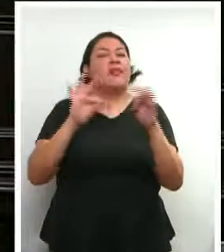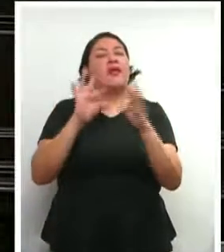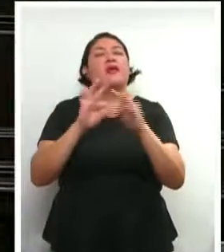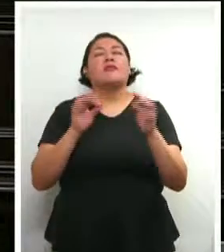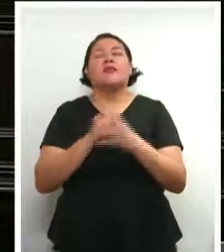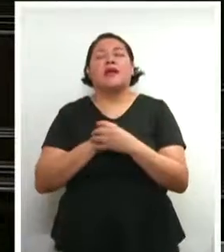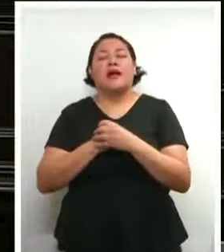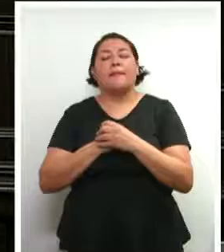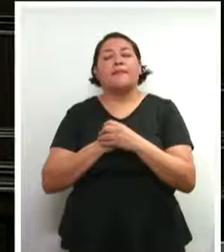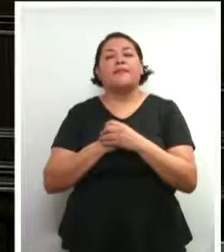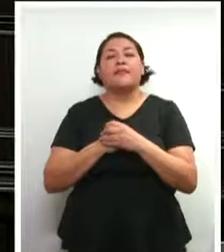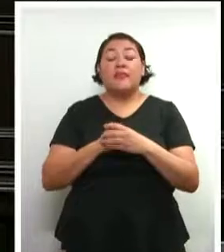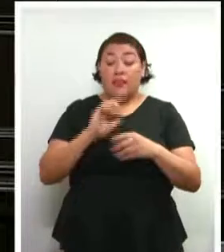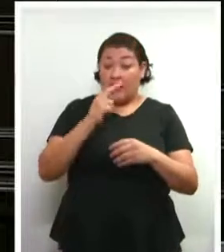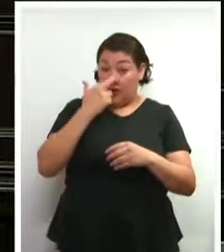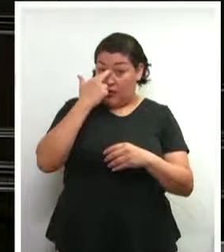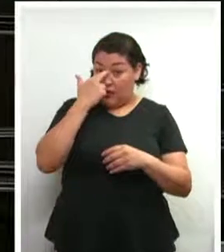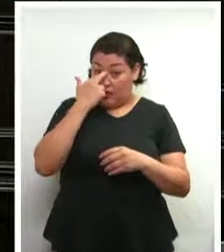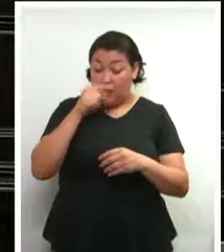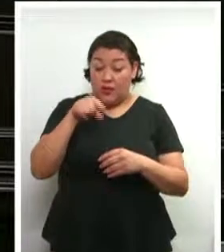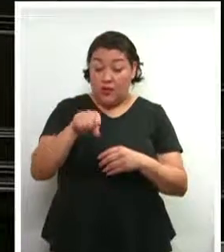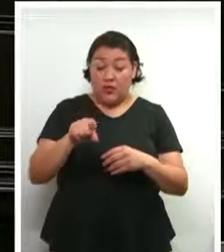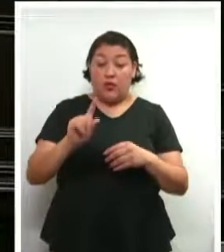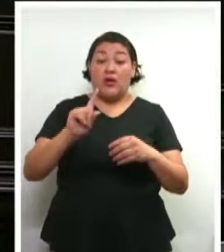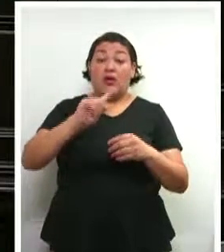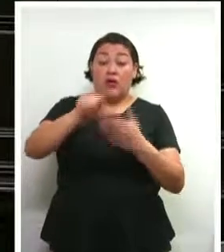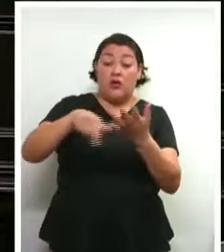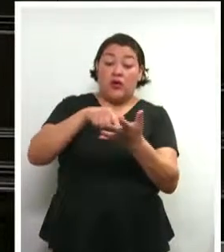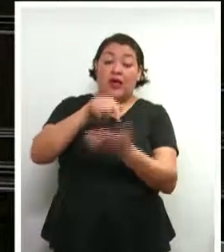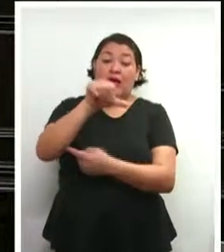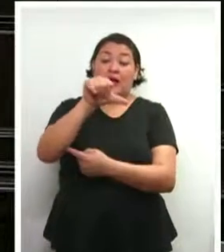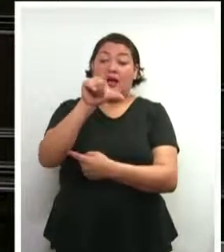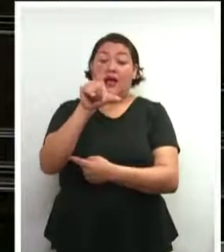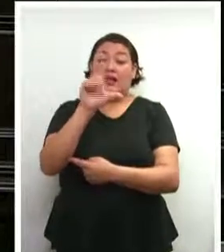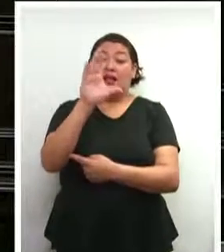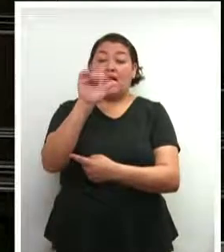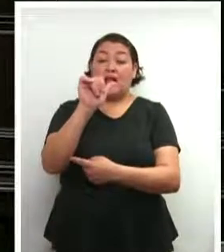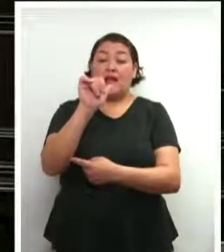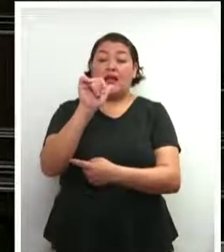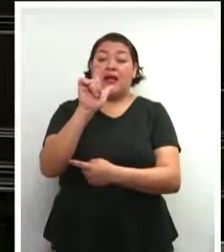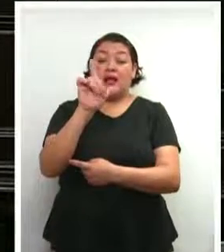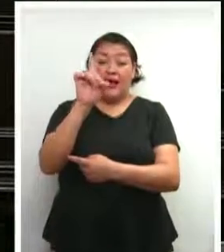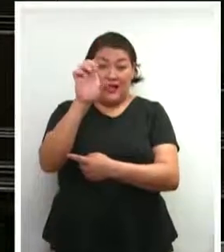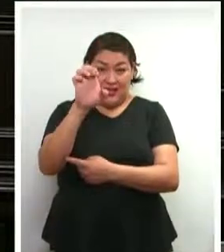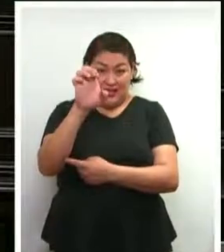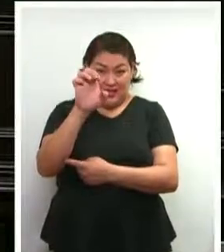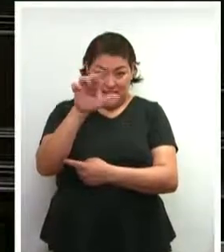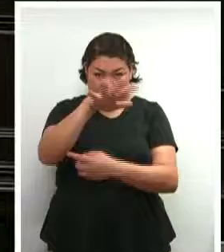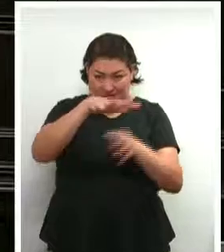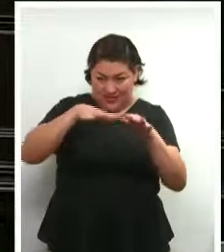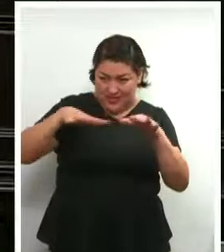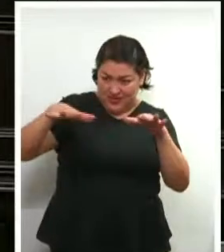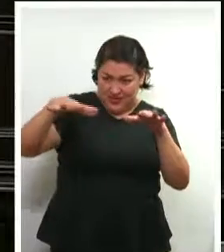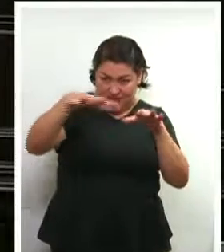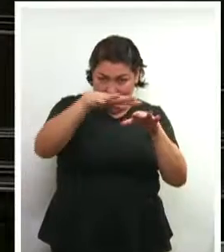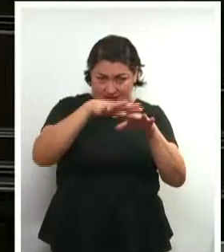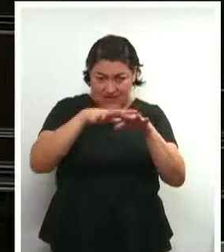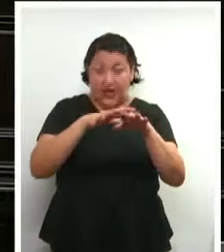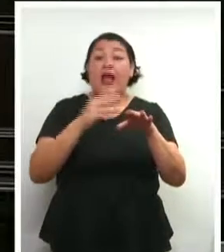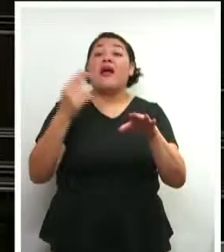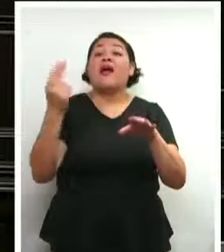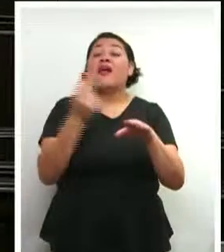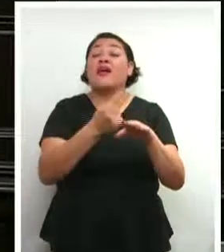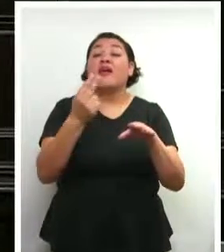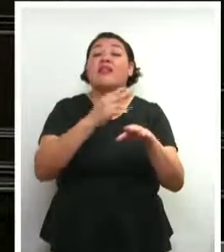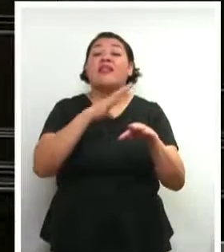dispone que las alcaldías al menos deberán de conservar y de tener